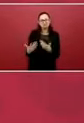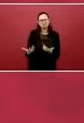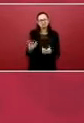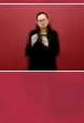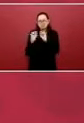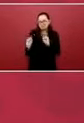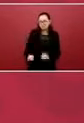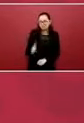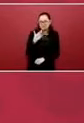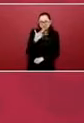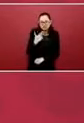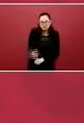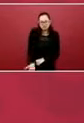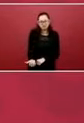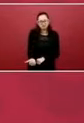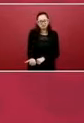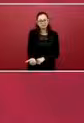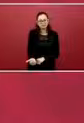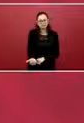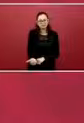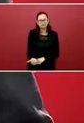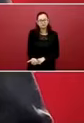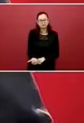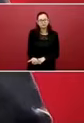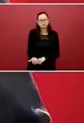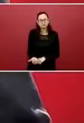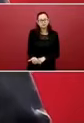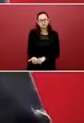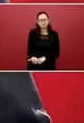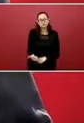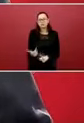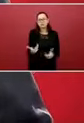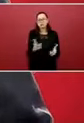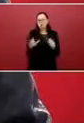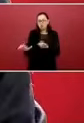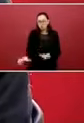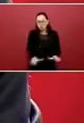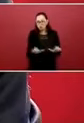sistemas de cómputo.